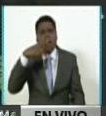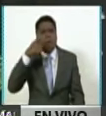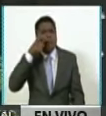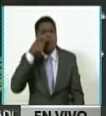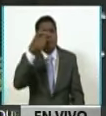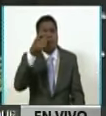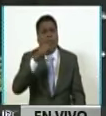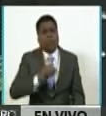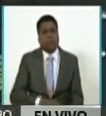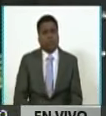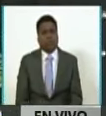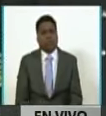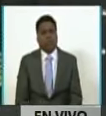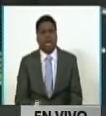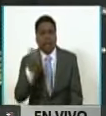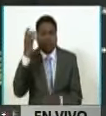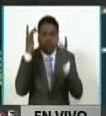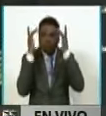innovadoras,